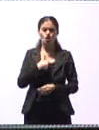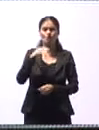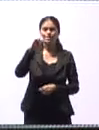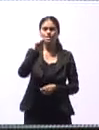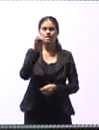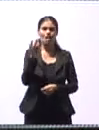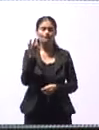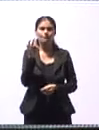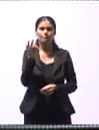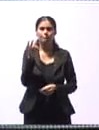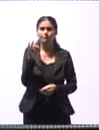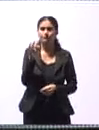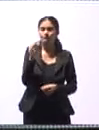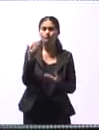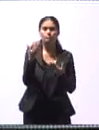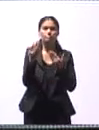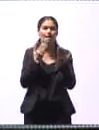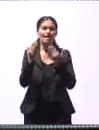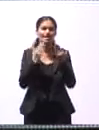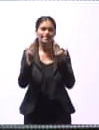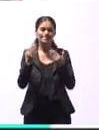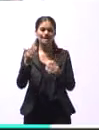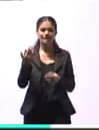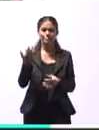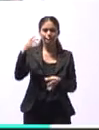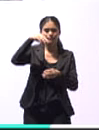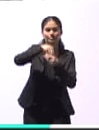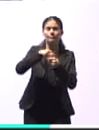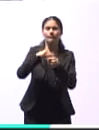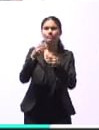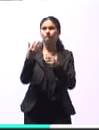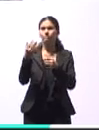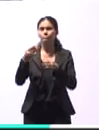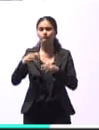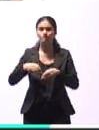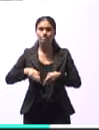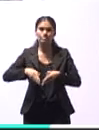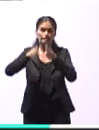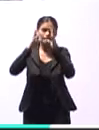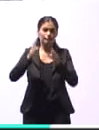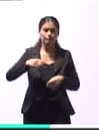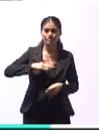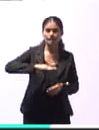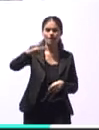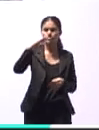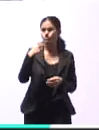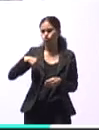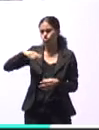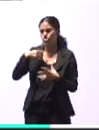parecido al rol que tiene CAF en el sector de infraestructura vial. Nosotros estamos